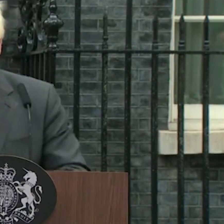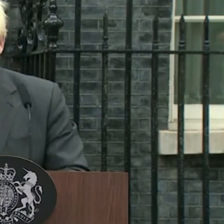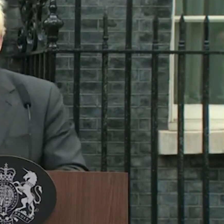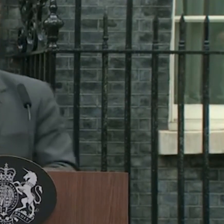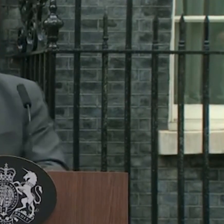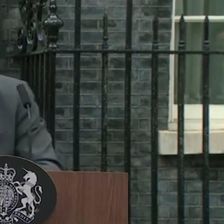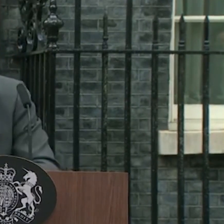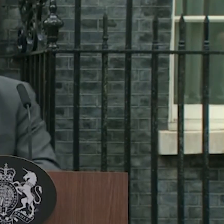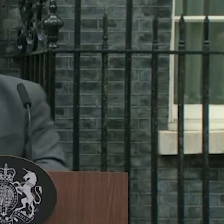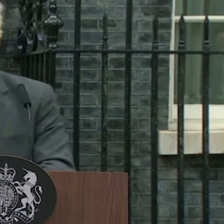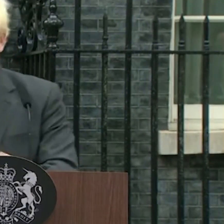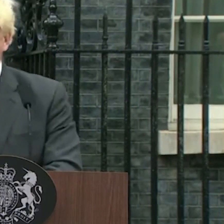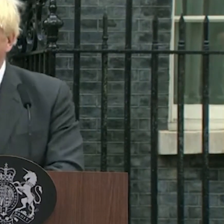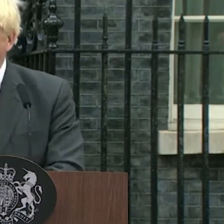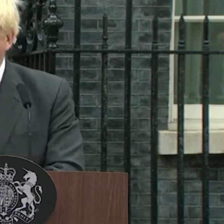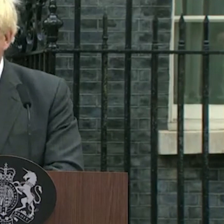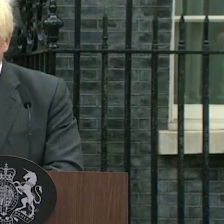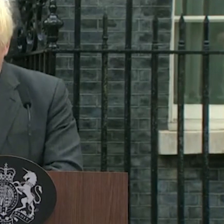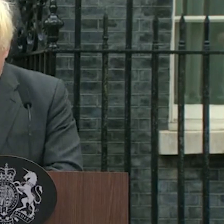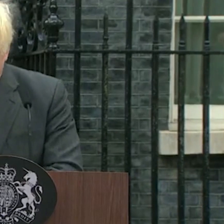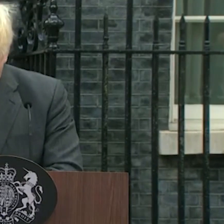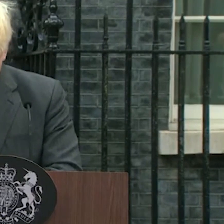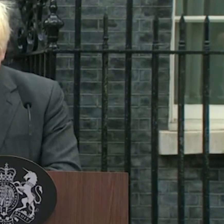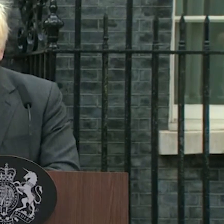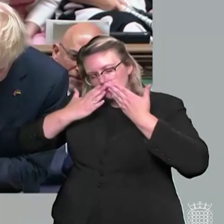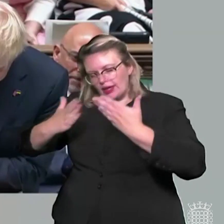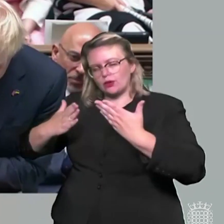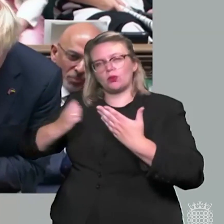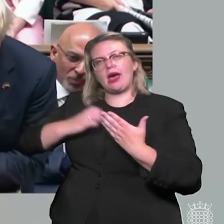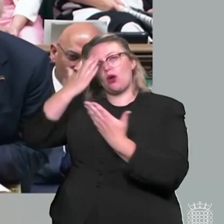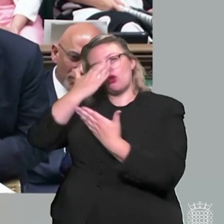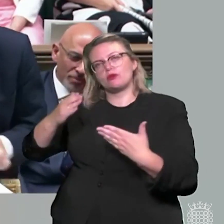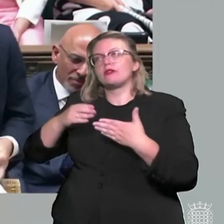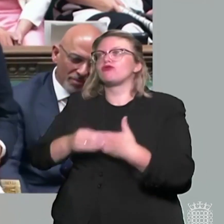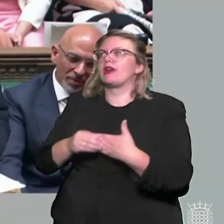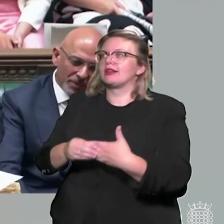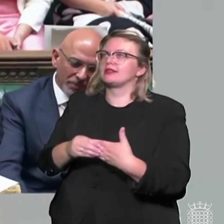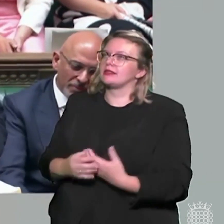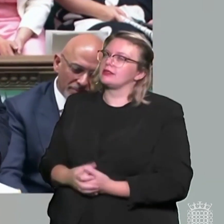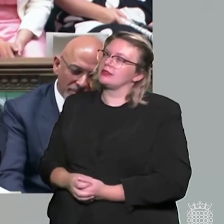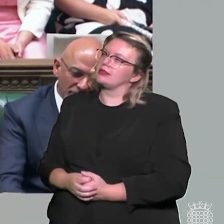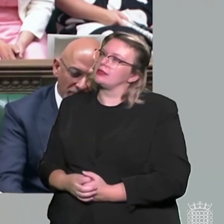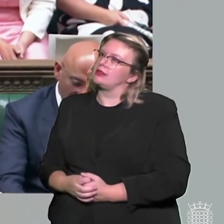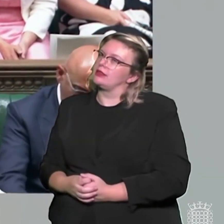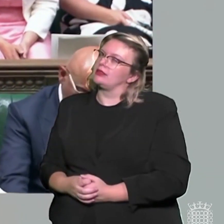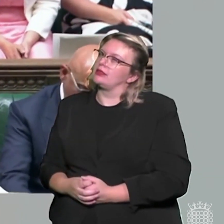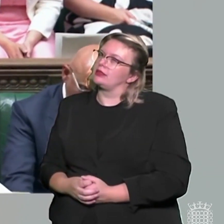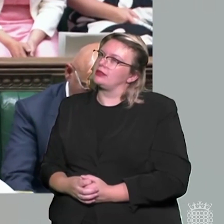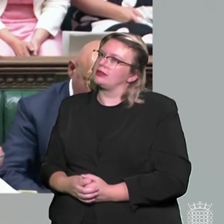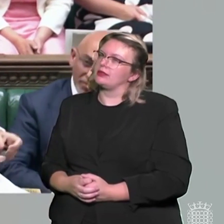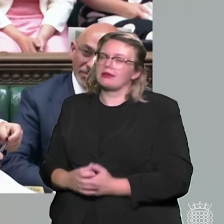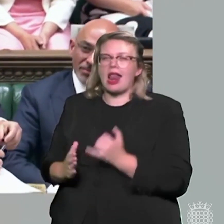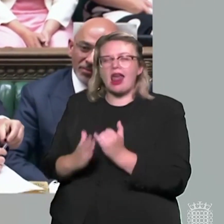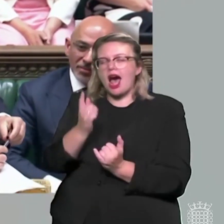explicase que no había logrado alcanzar un acuerdo con estos dos contendientes tras contactar con ellos con la intención de lograr una